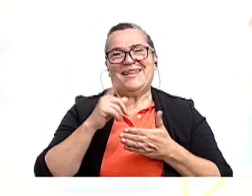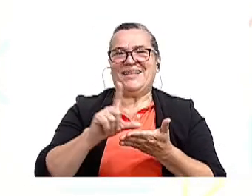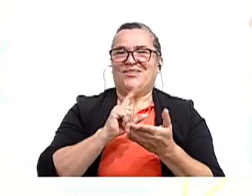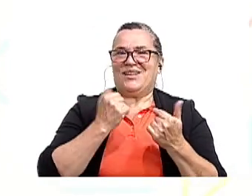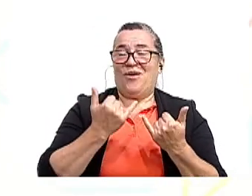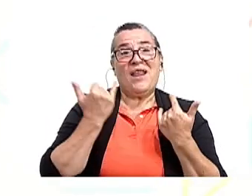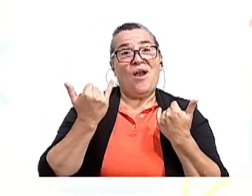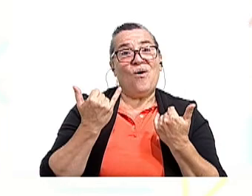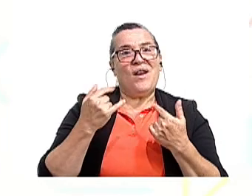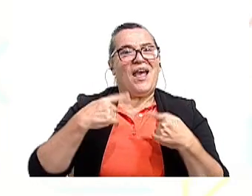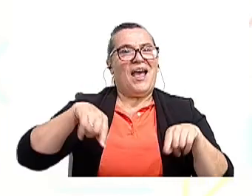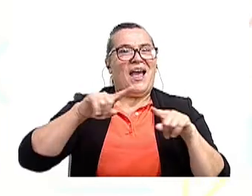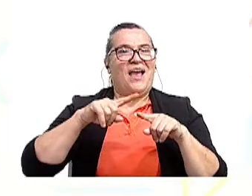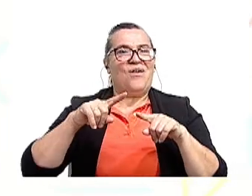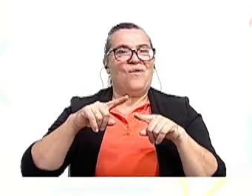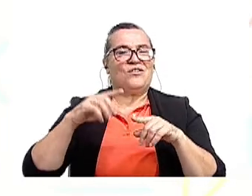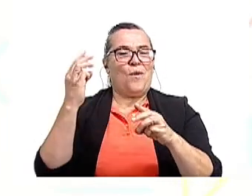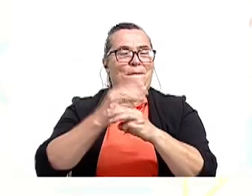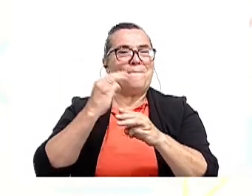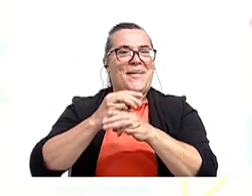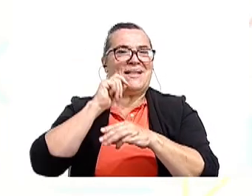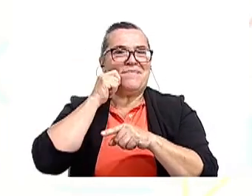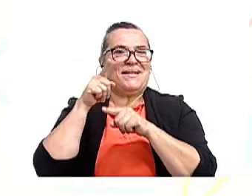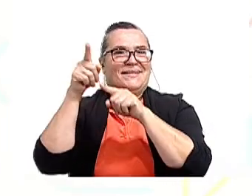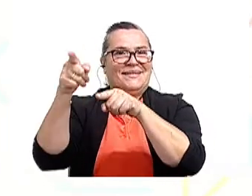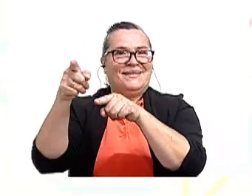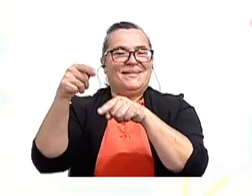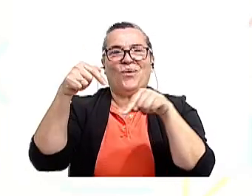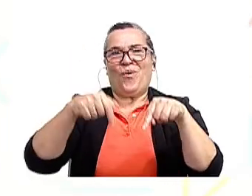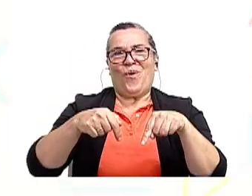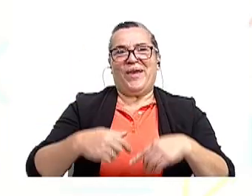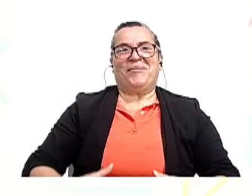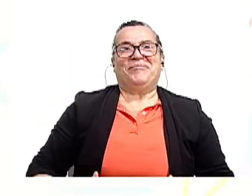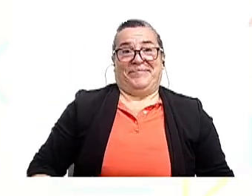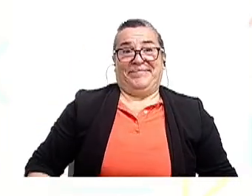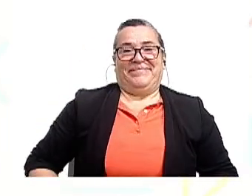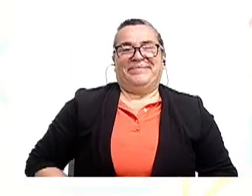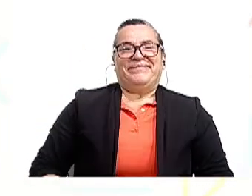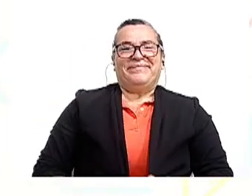a nuestra sección del Mathematips del día de hoy.